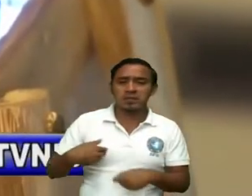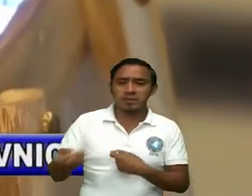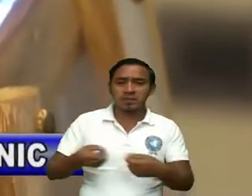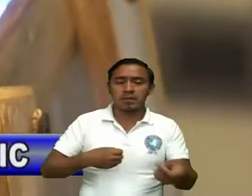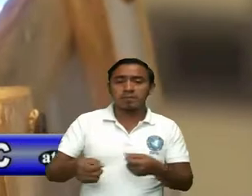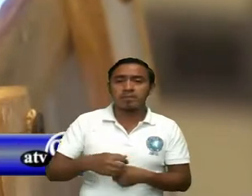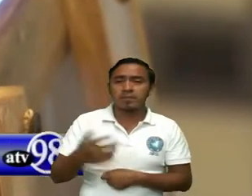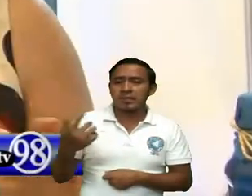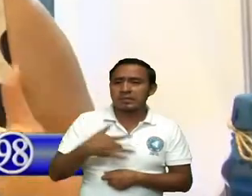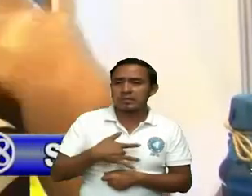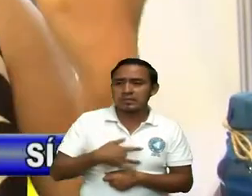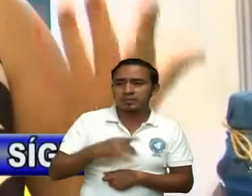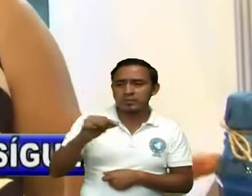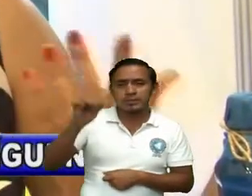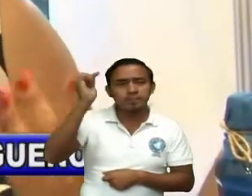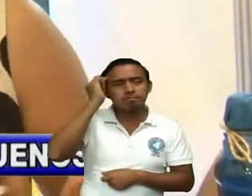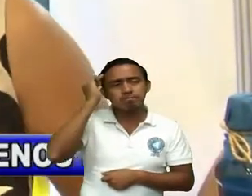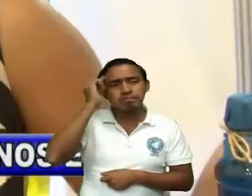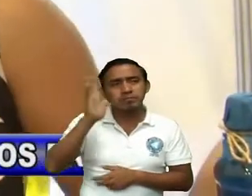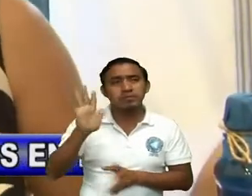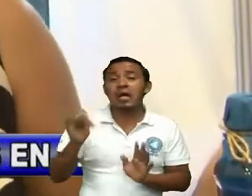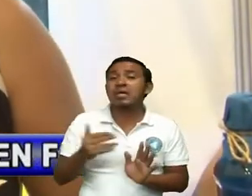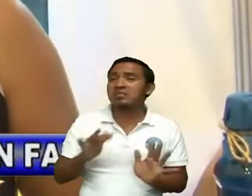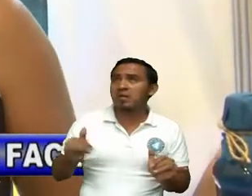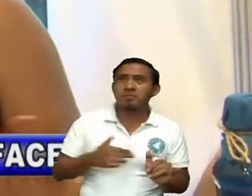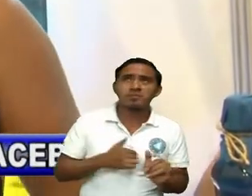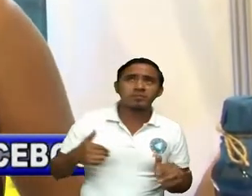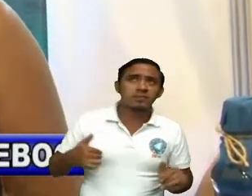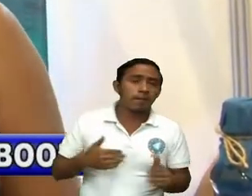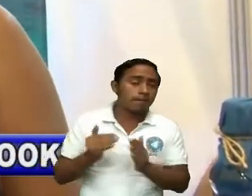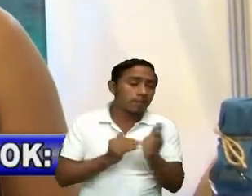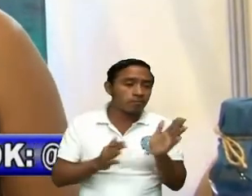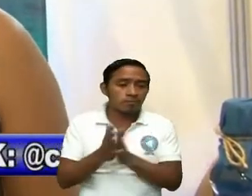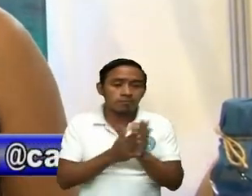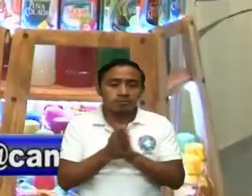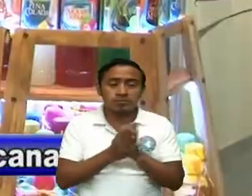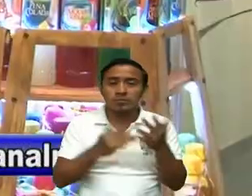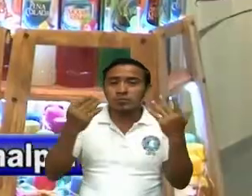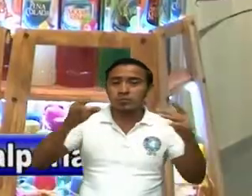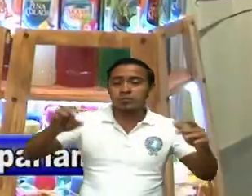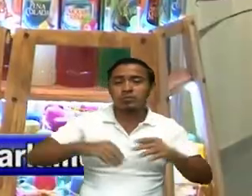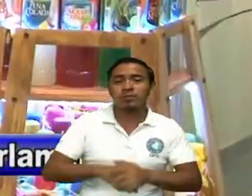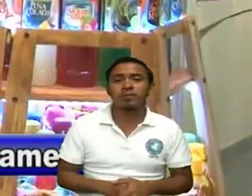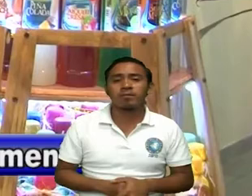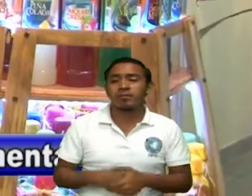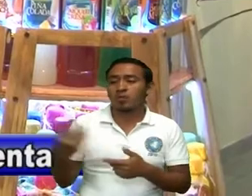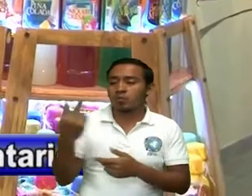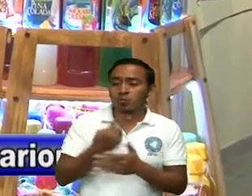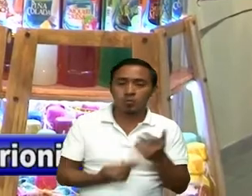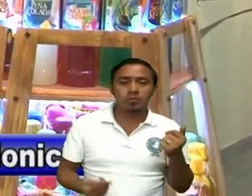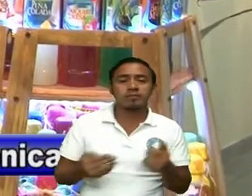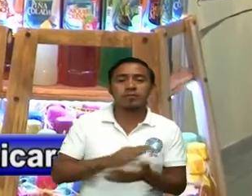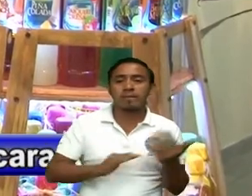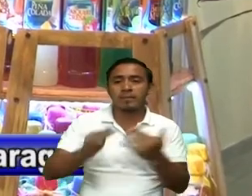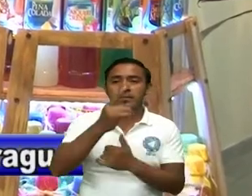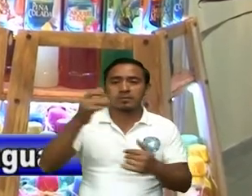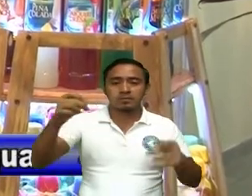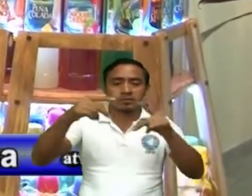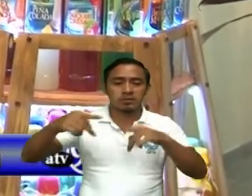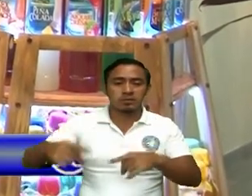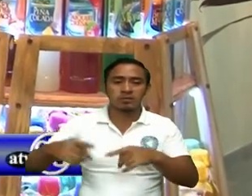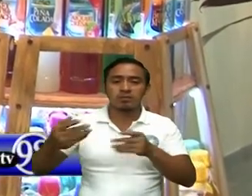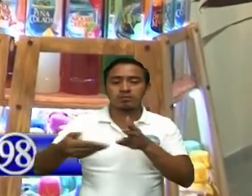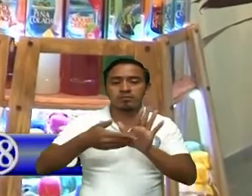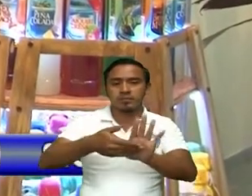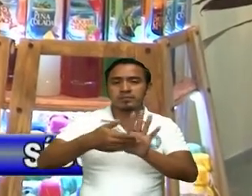Solo necesita un poquito pensar y hacer algunas más interesantes cosas. Esta pareja, al igual que más de 100 protagonistas,